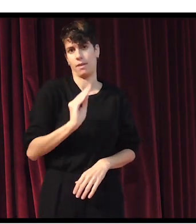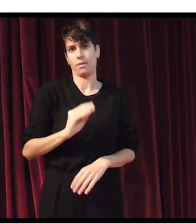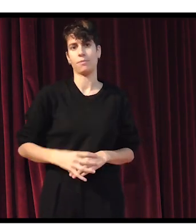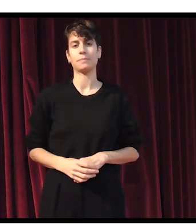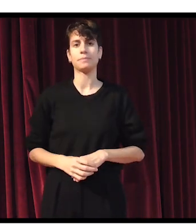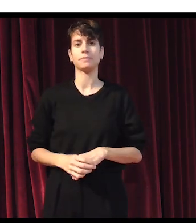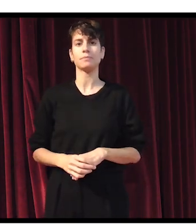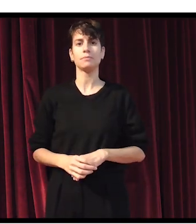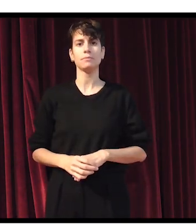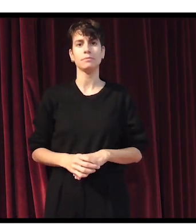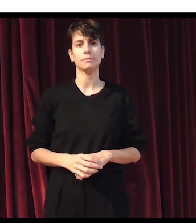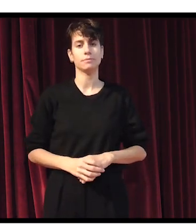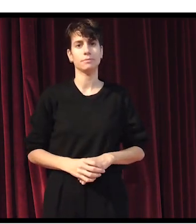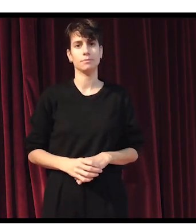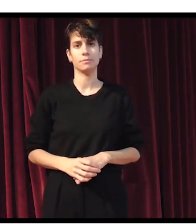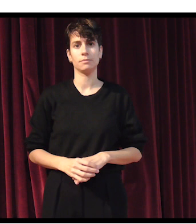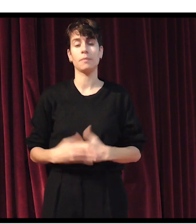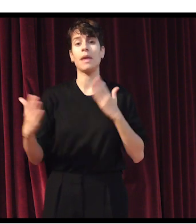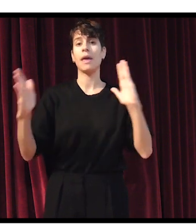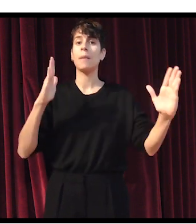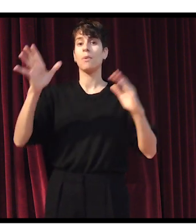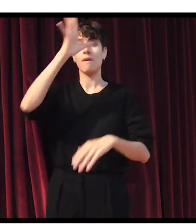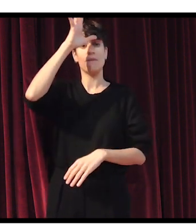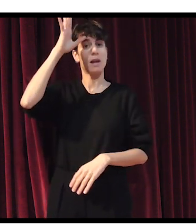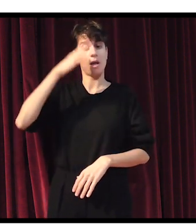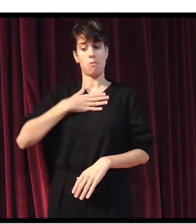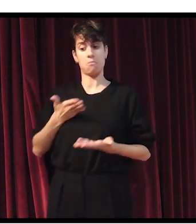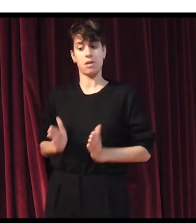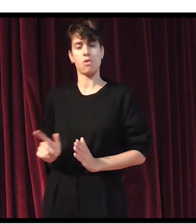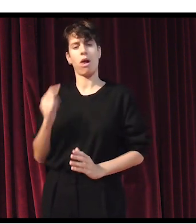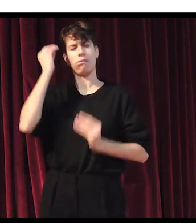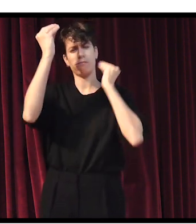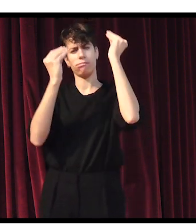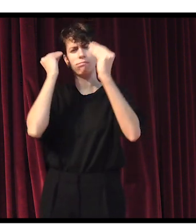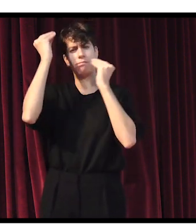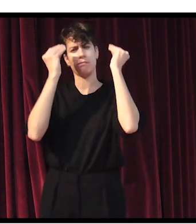El verano fue una época de reflexión de mi hijo y tomó la decisión de cambiar de equipo donde